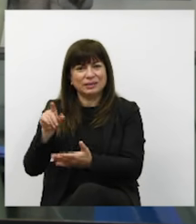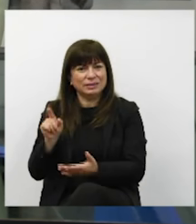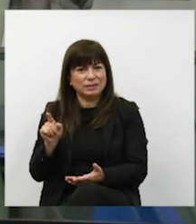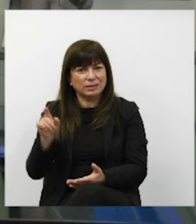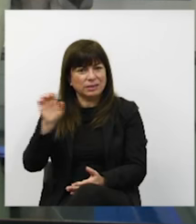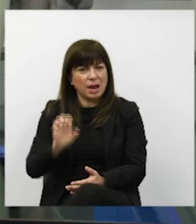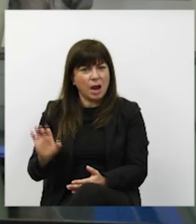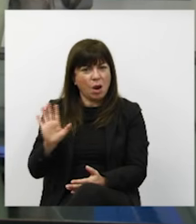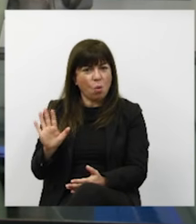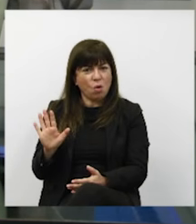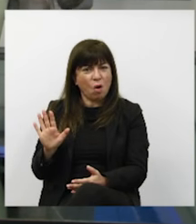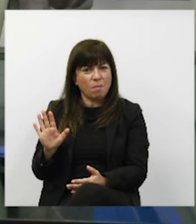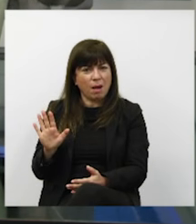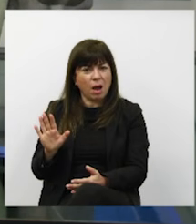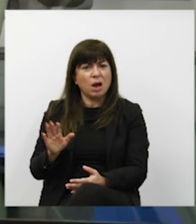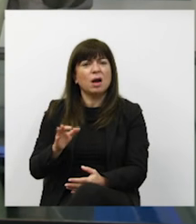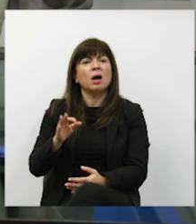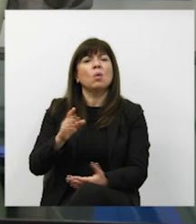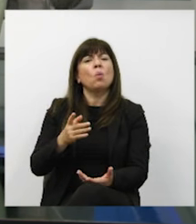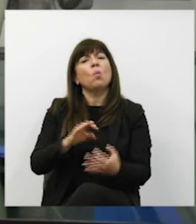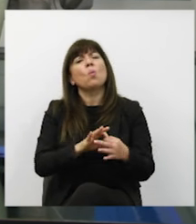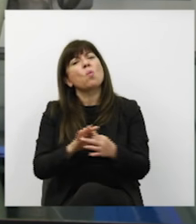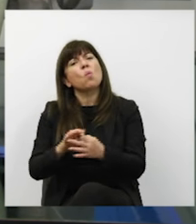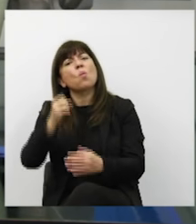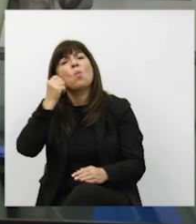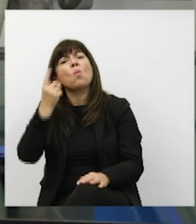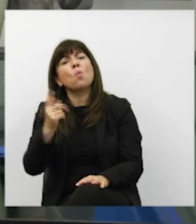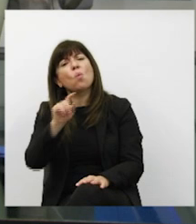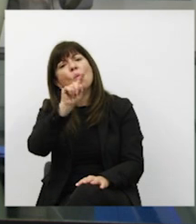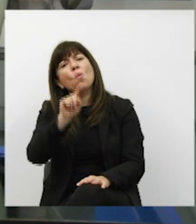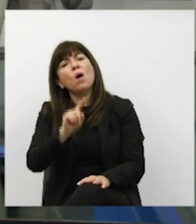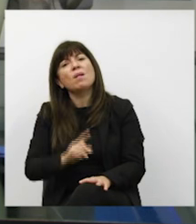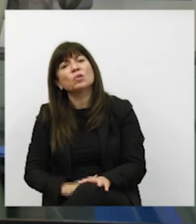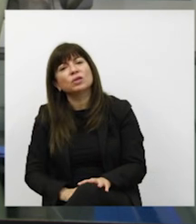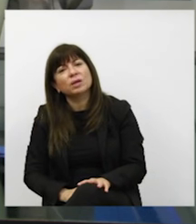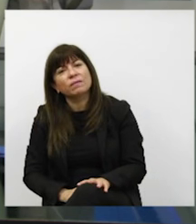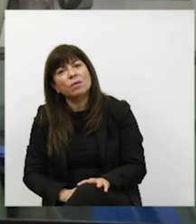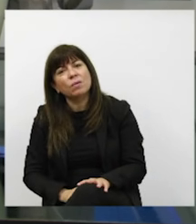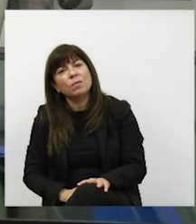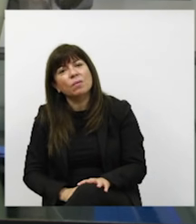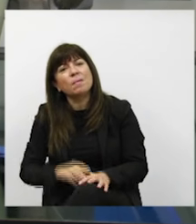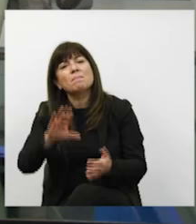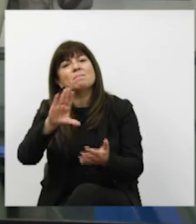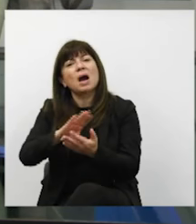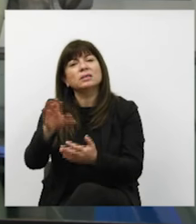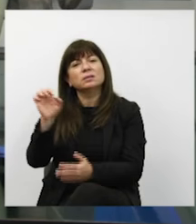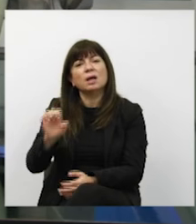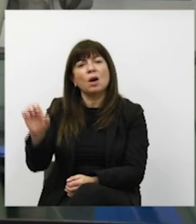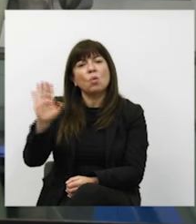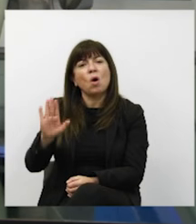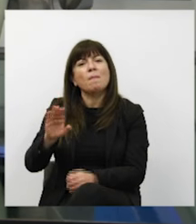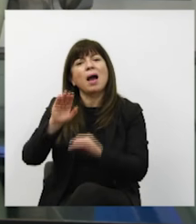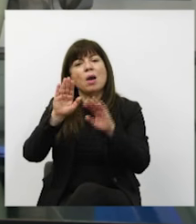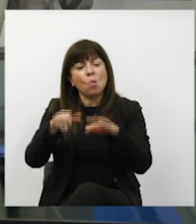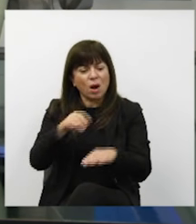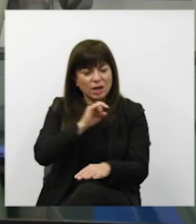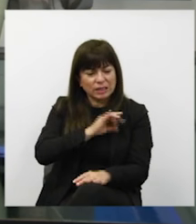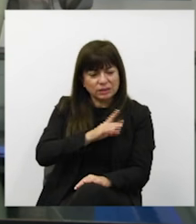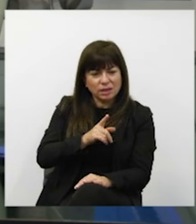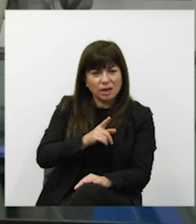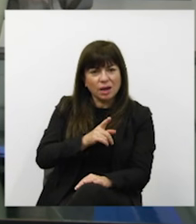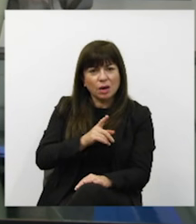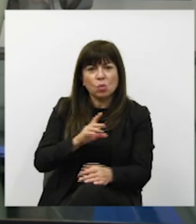hay absolutamente ninguna razón para que eso sea así. Nueva Zelanda, al igual que Chile, no es parte de